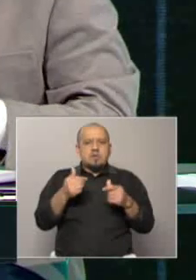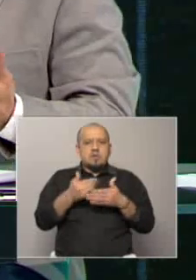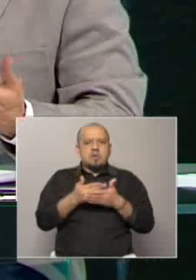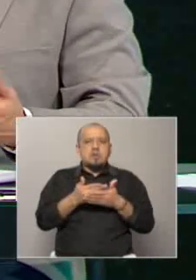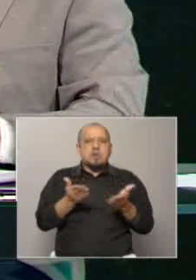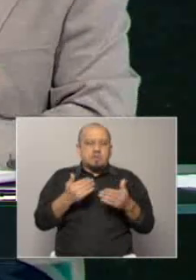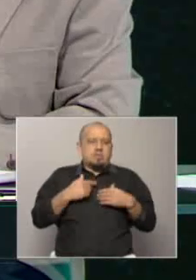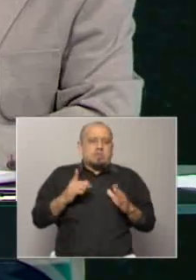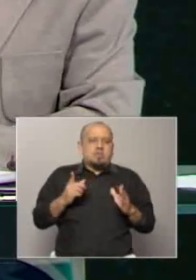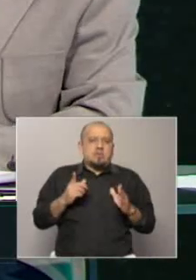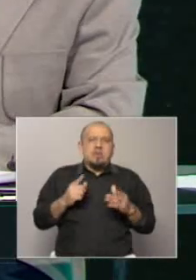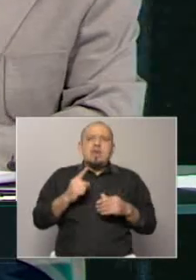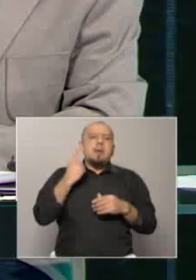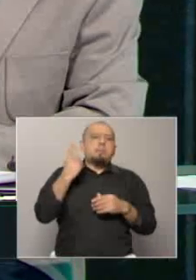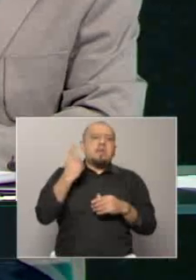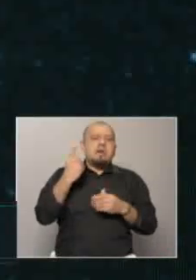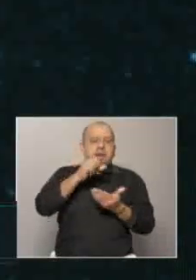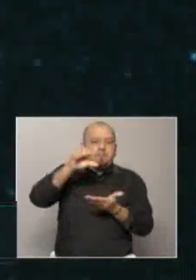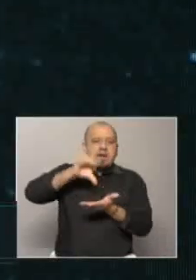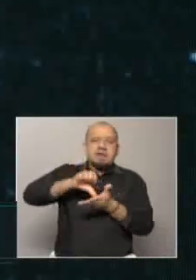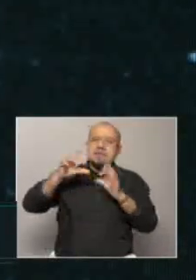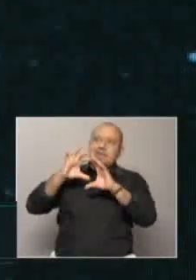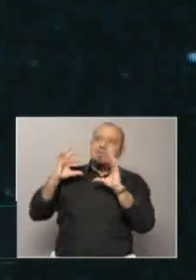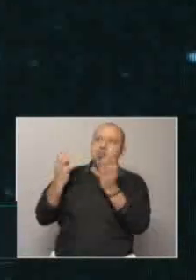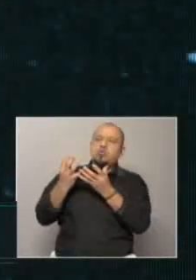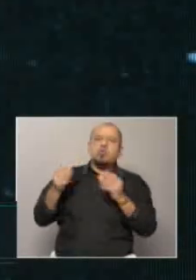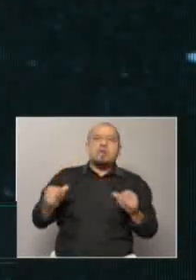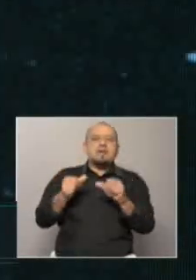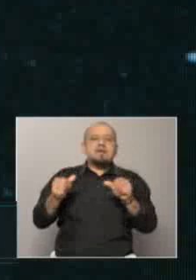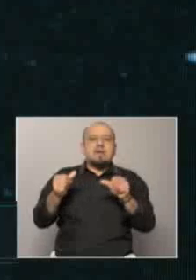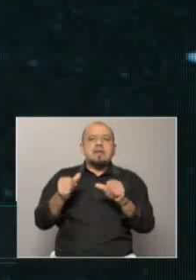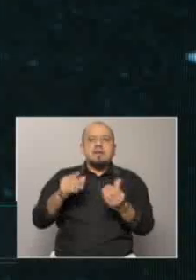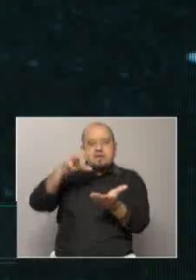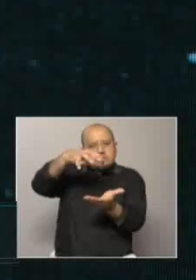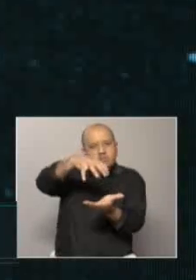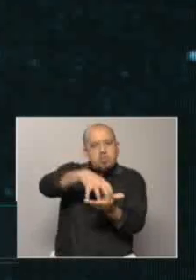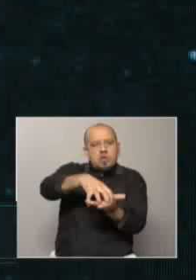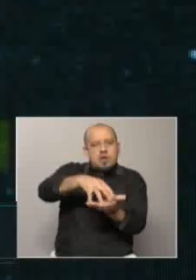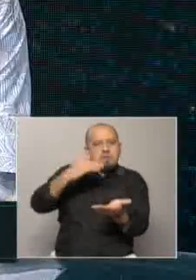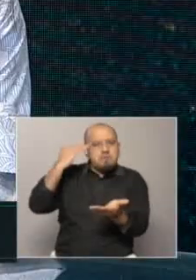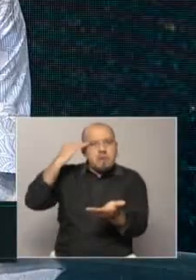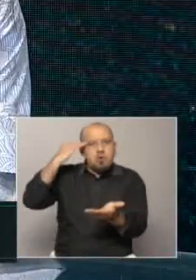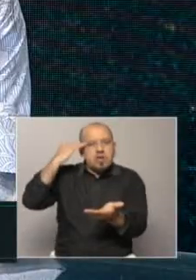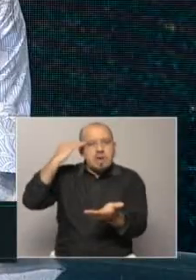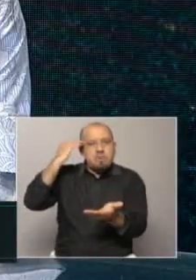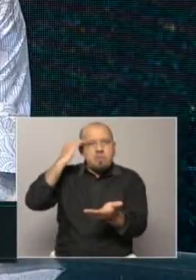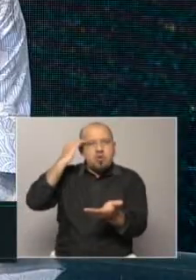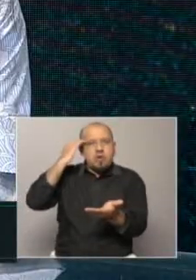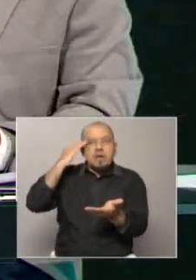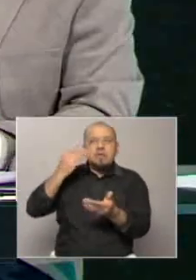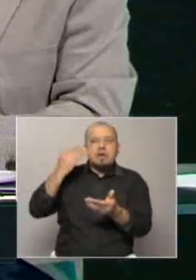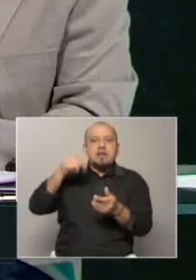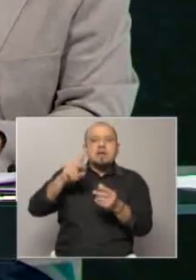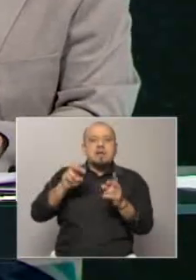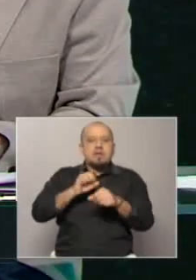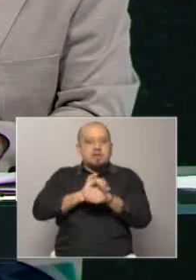poco de orgullo, ¿no? El primer país del mundo en tener un memorial de las víctimas del COVID-19. Que está